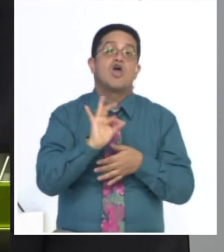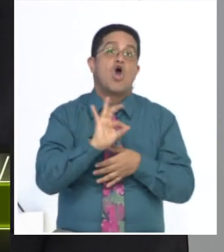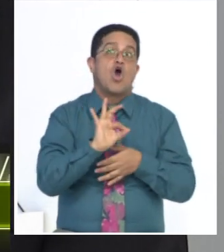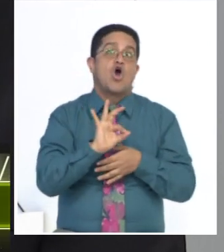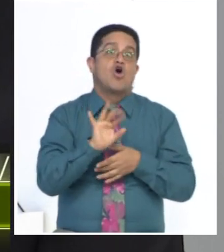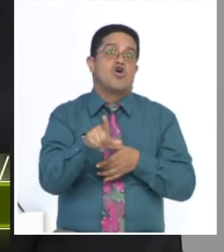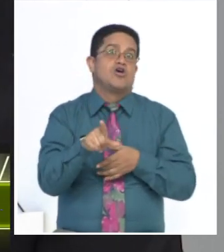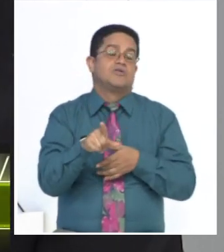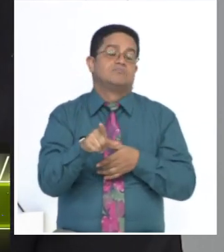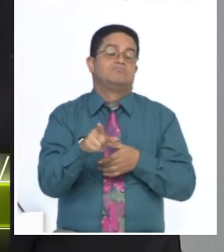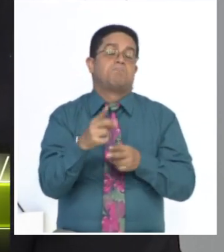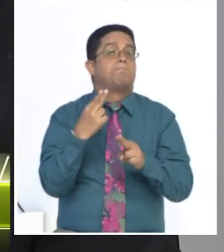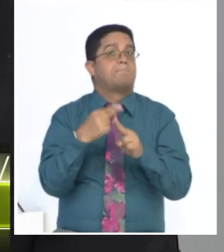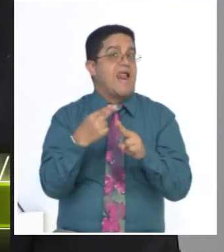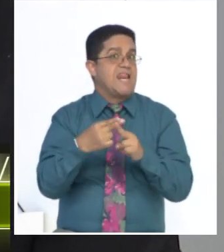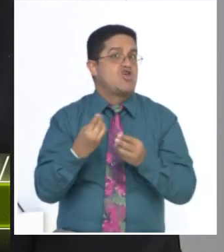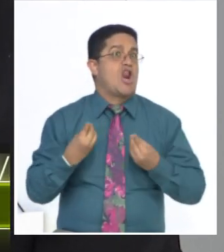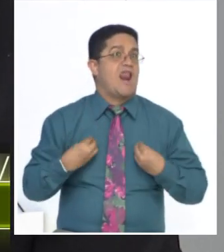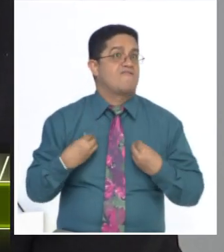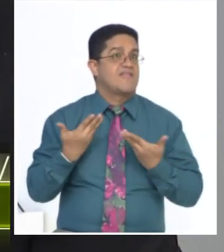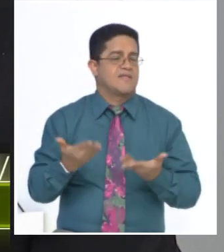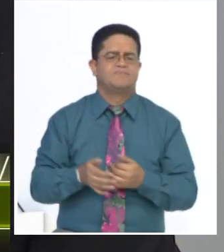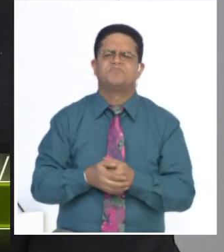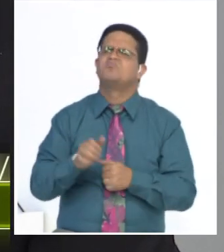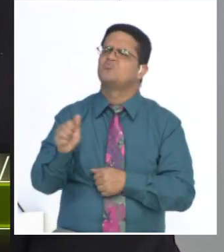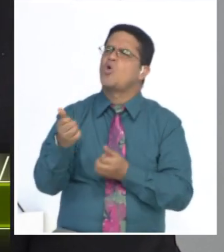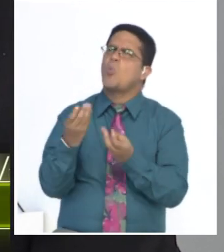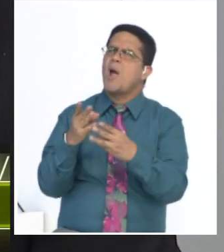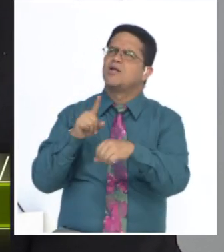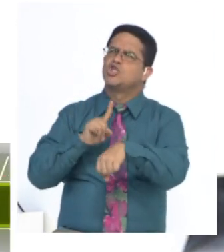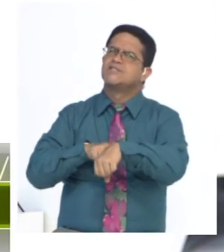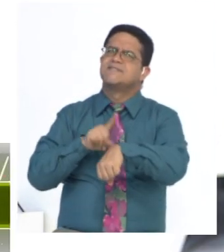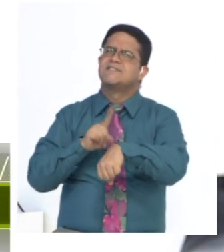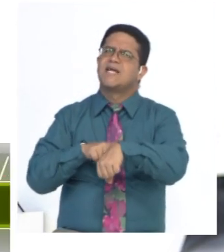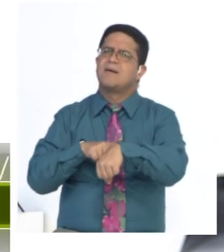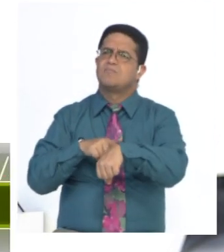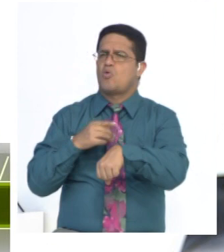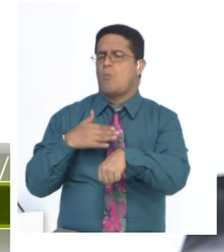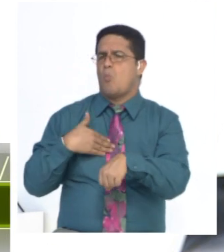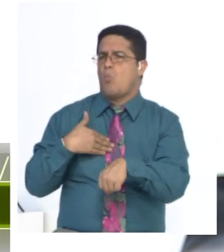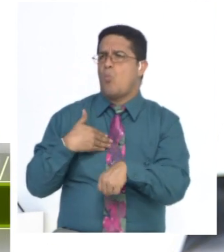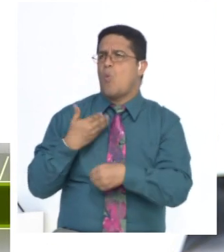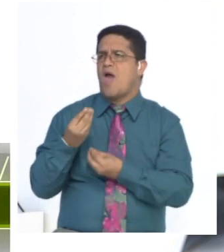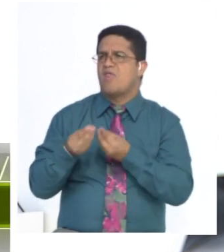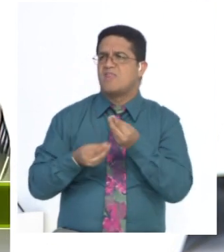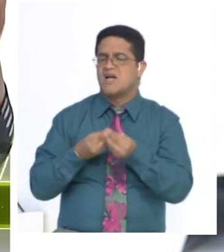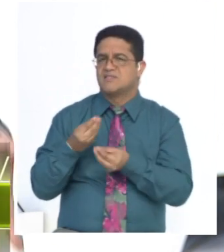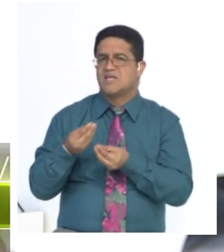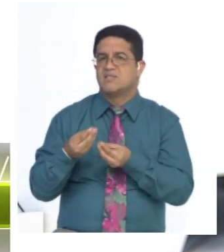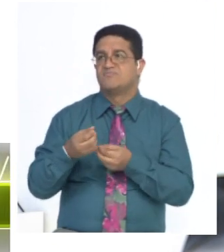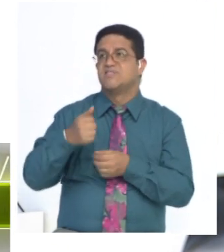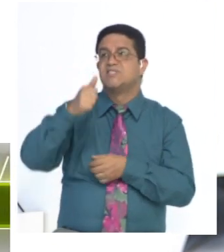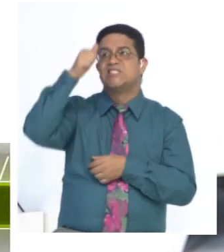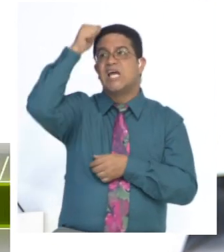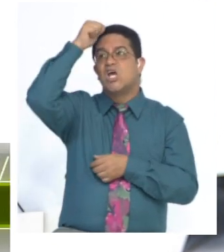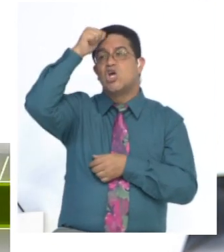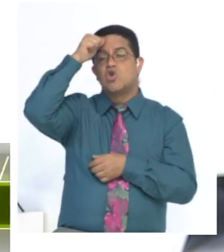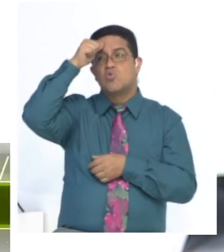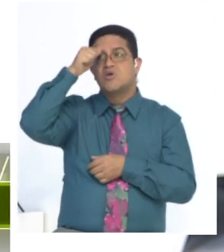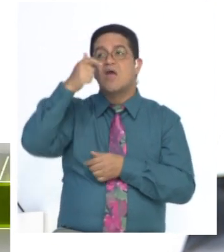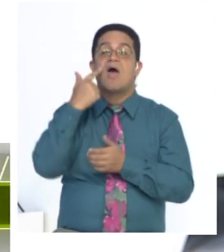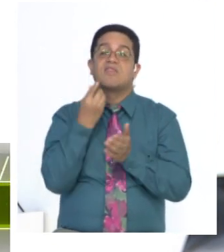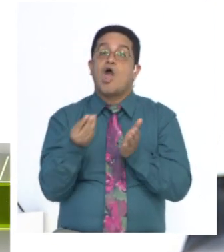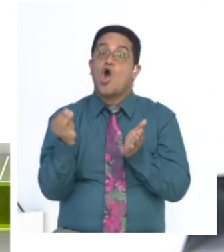paciente. ¿Cuánto tiempo aproximadamente se estima que se pudiera realizar una cirugía, por ejemplo, de recolocación de